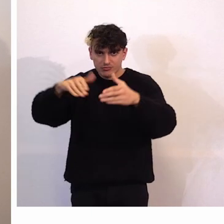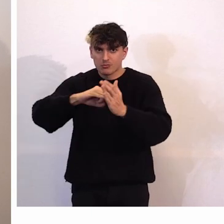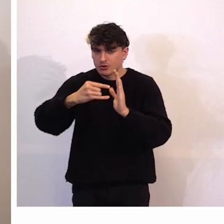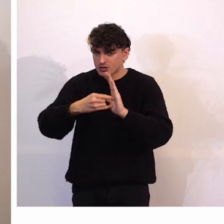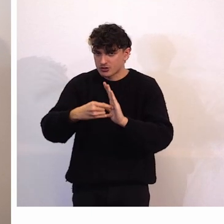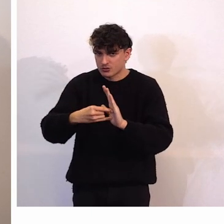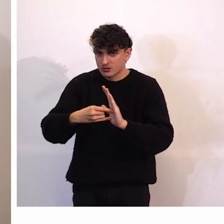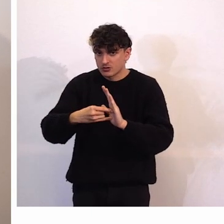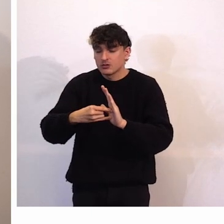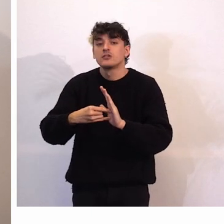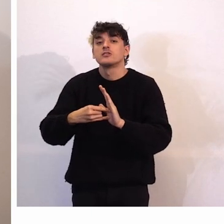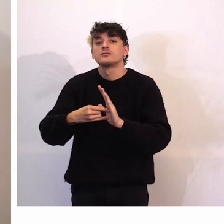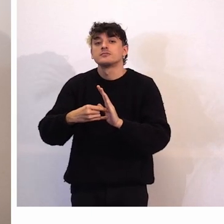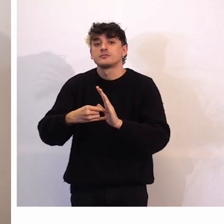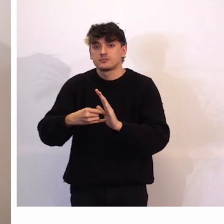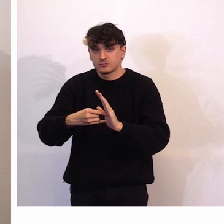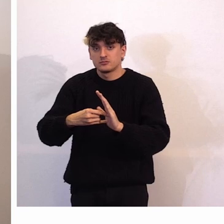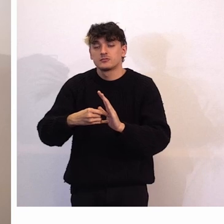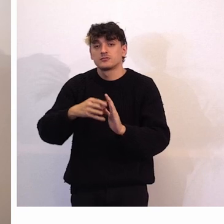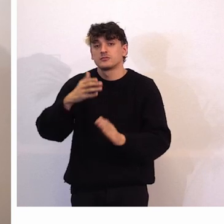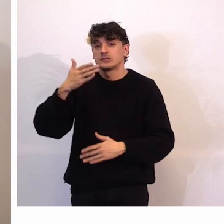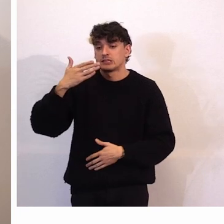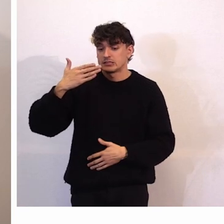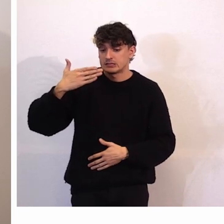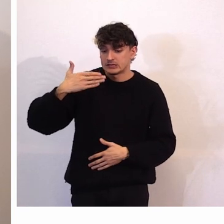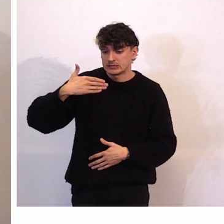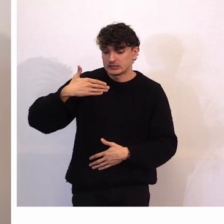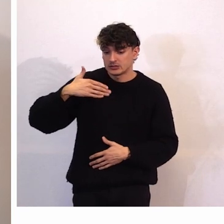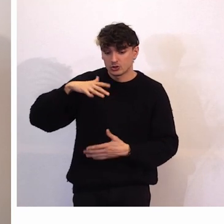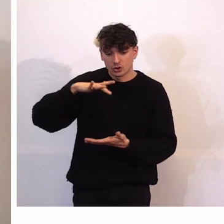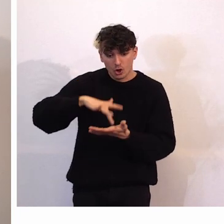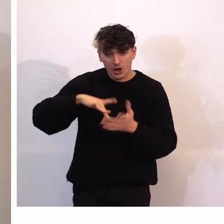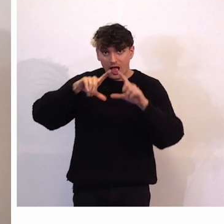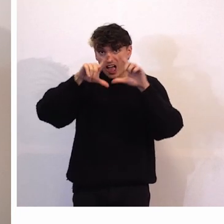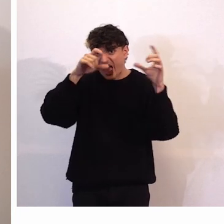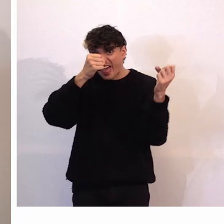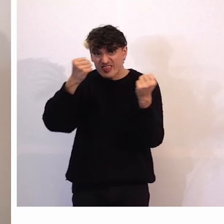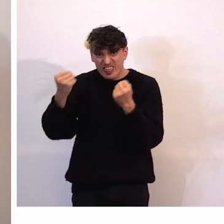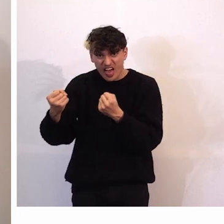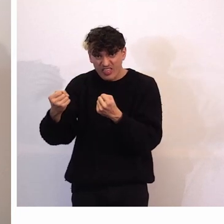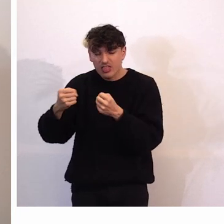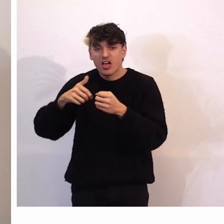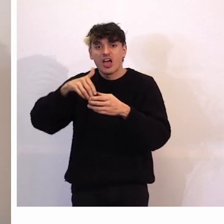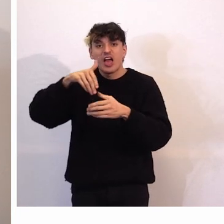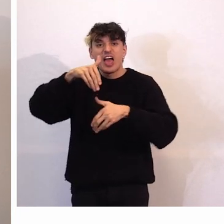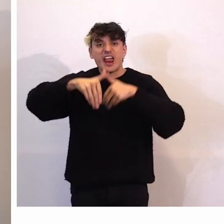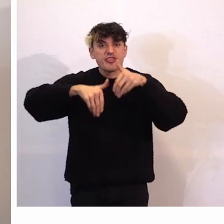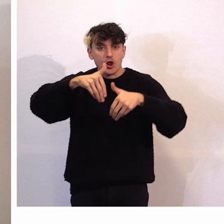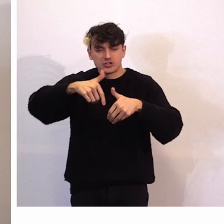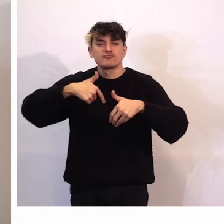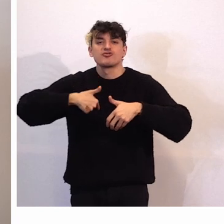cuando se llevaron a cabo las elecciones de mi entidad, me presenté y